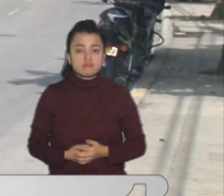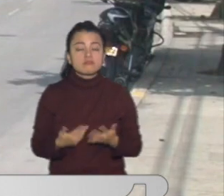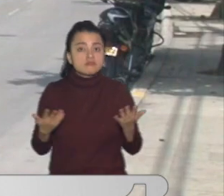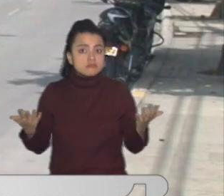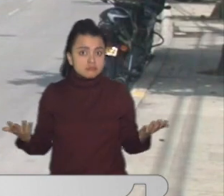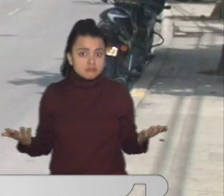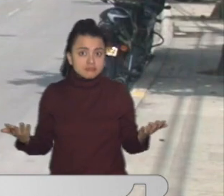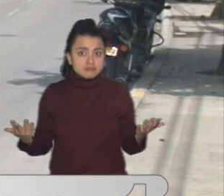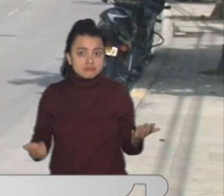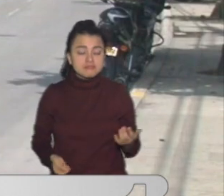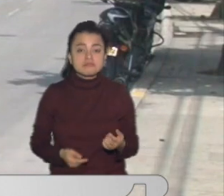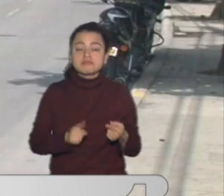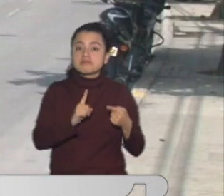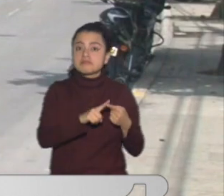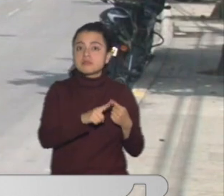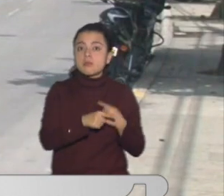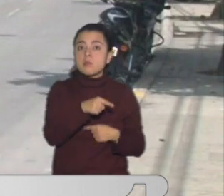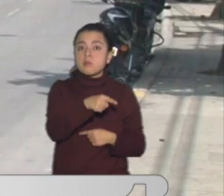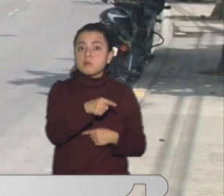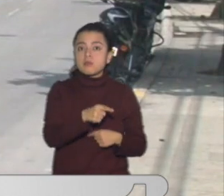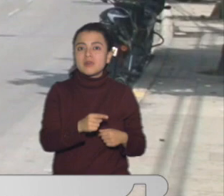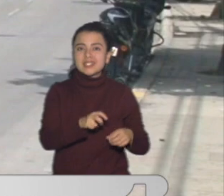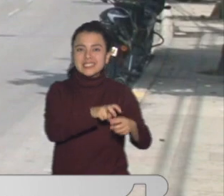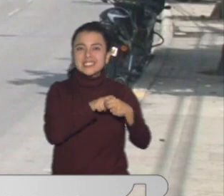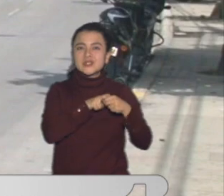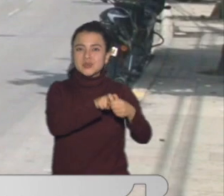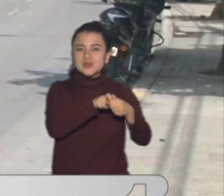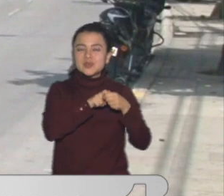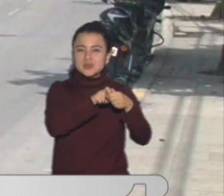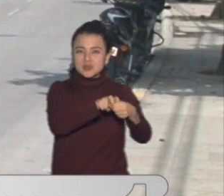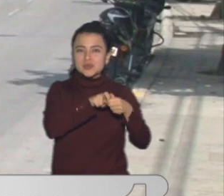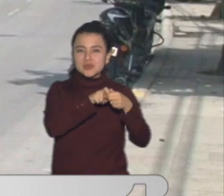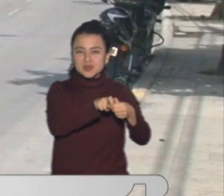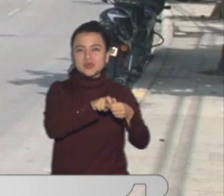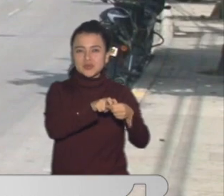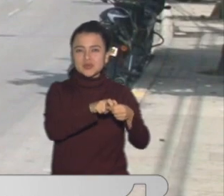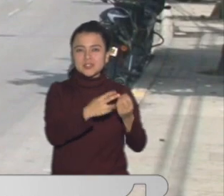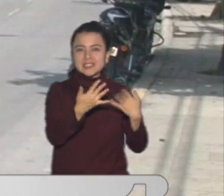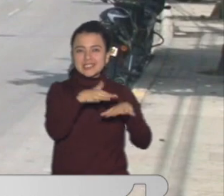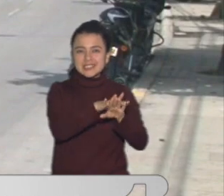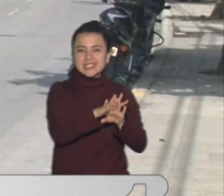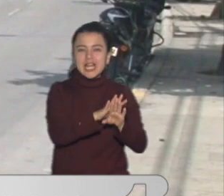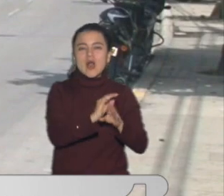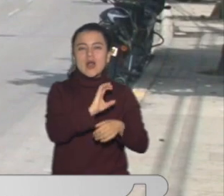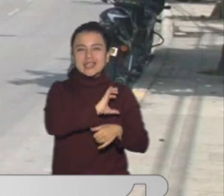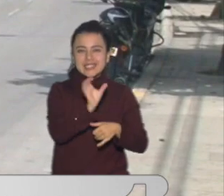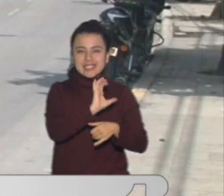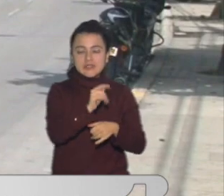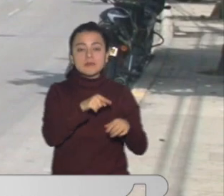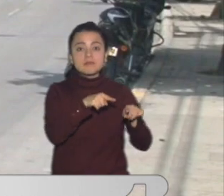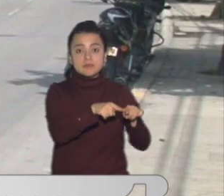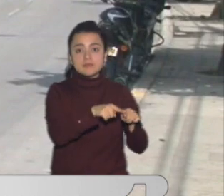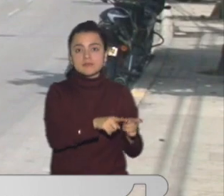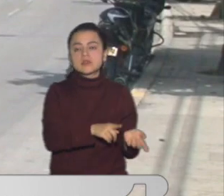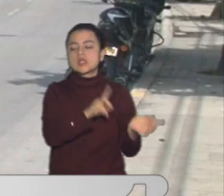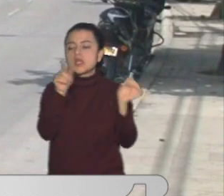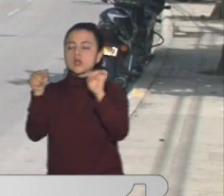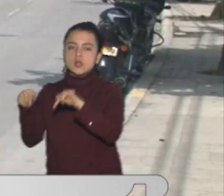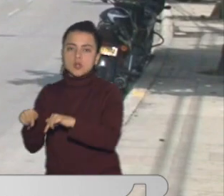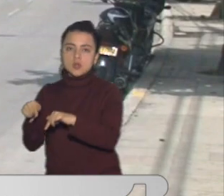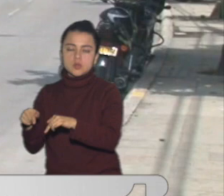comunidad. Uno de ellos ocurrió dentro de un bus del sistema integrado de transporte Transcaribe y otro dentro de